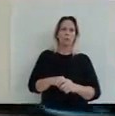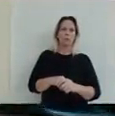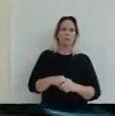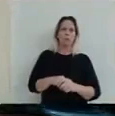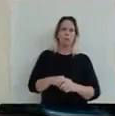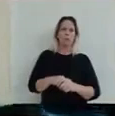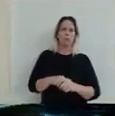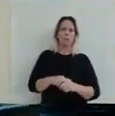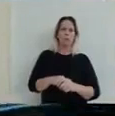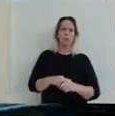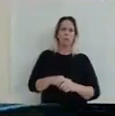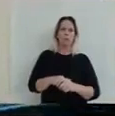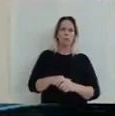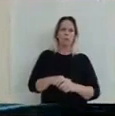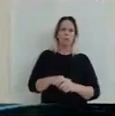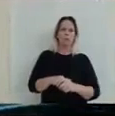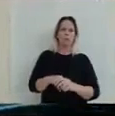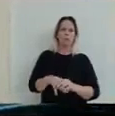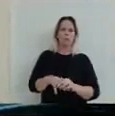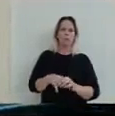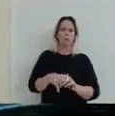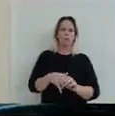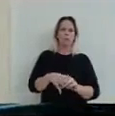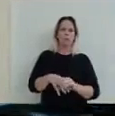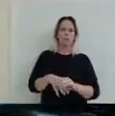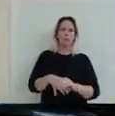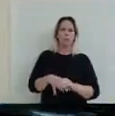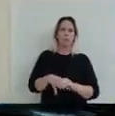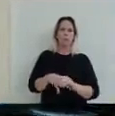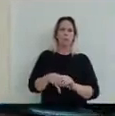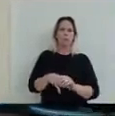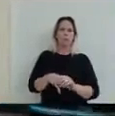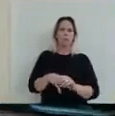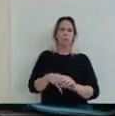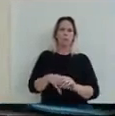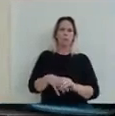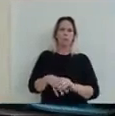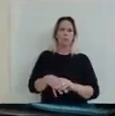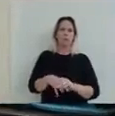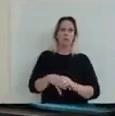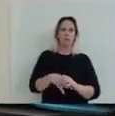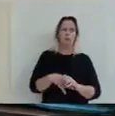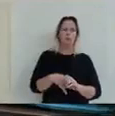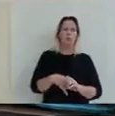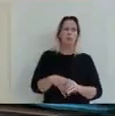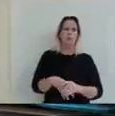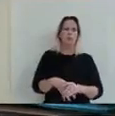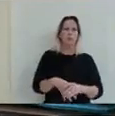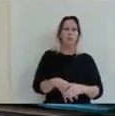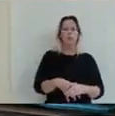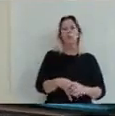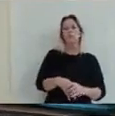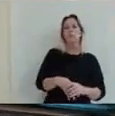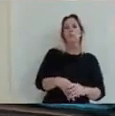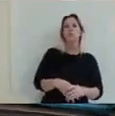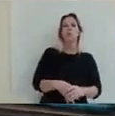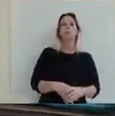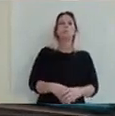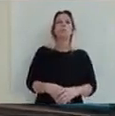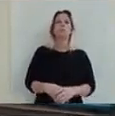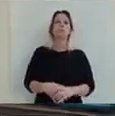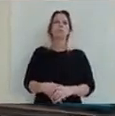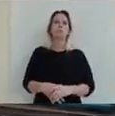Que está planteando el concejal Ditela. Sí, la preocupación indudablemente está en toda la población. De hecho, nosotros